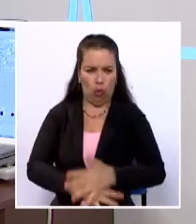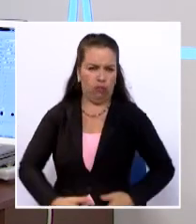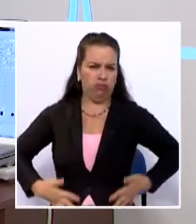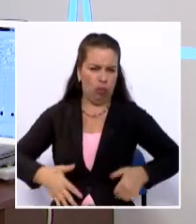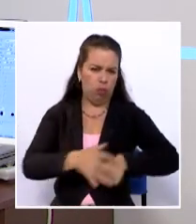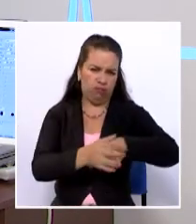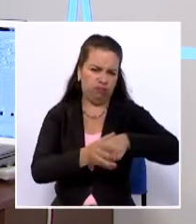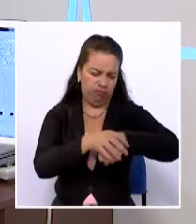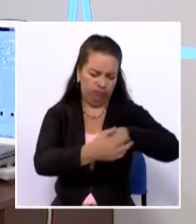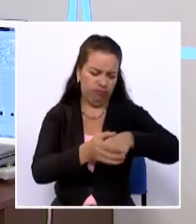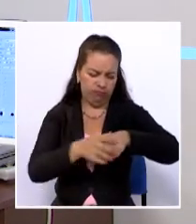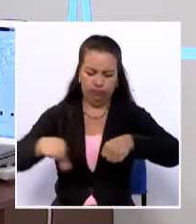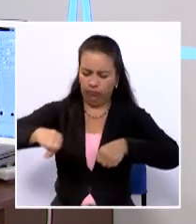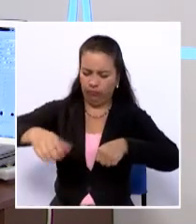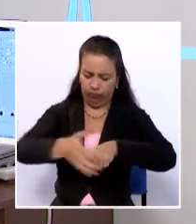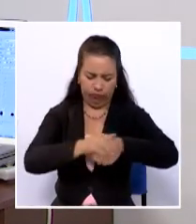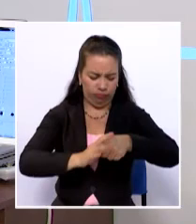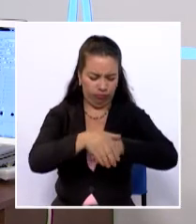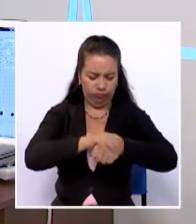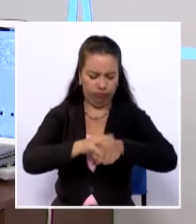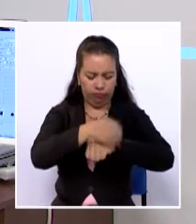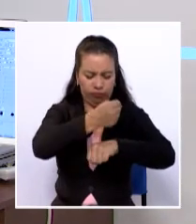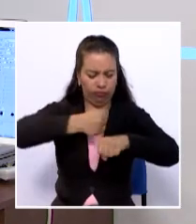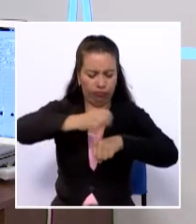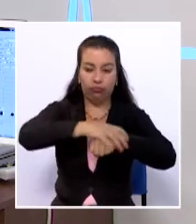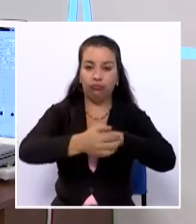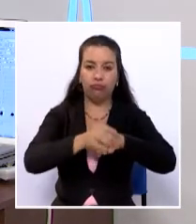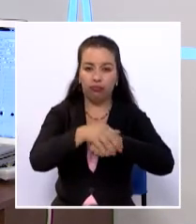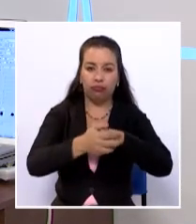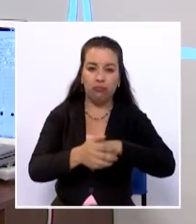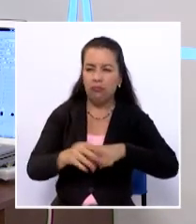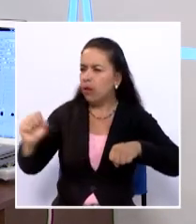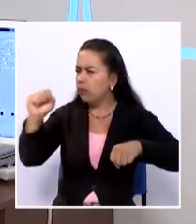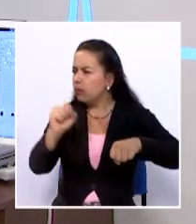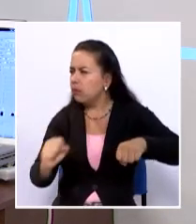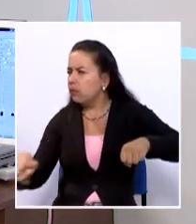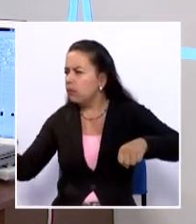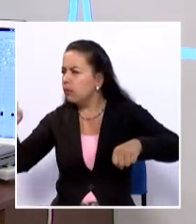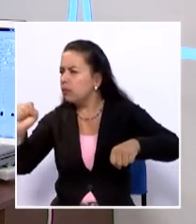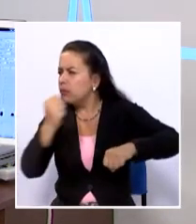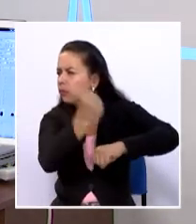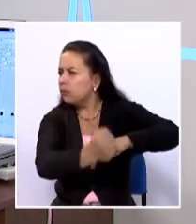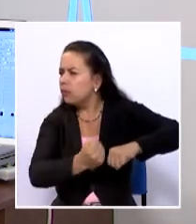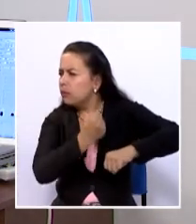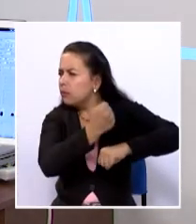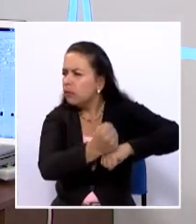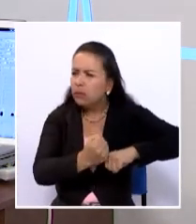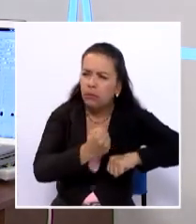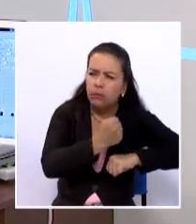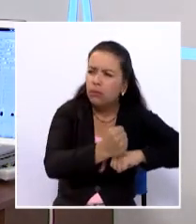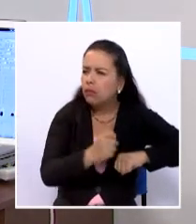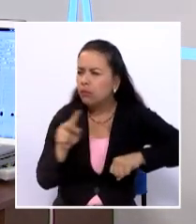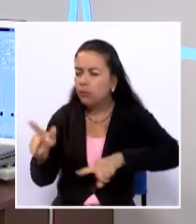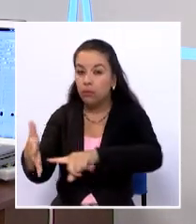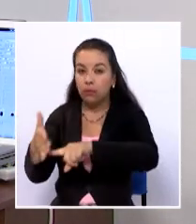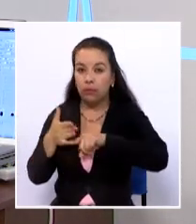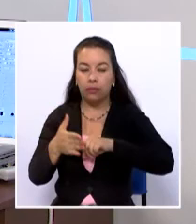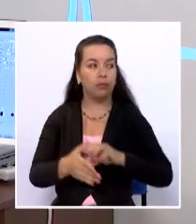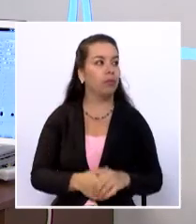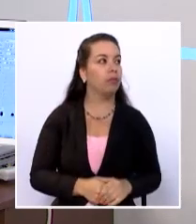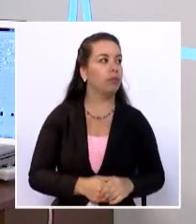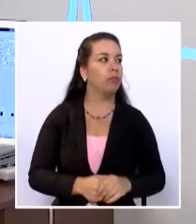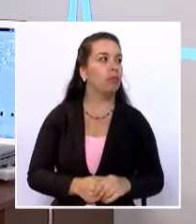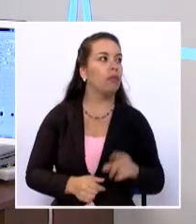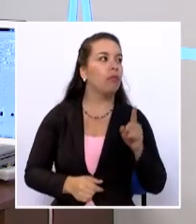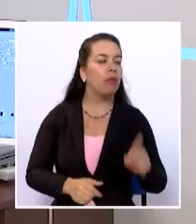monitor para poder observar los hallazgos que uno puede estar determinando actualmente la ecografía está regular